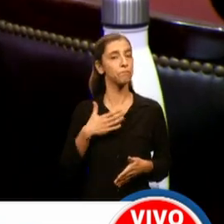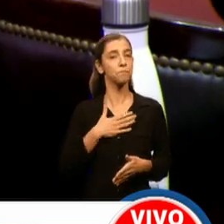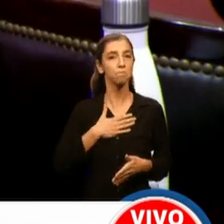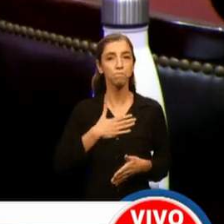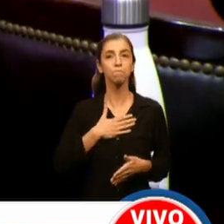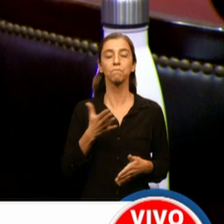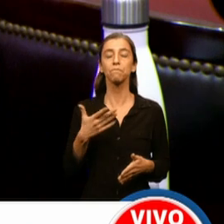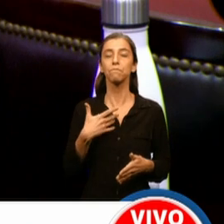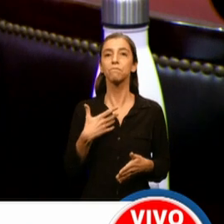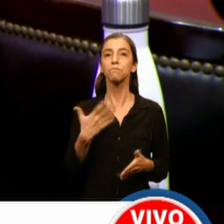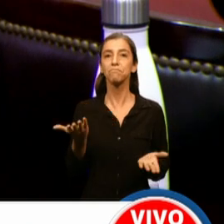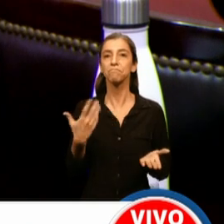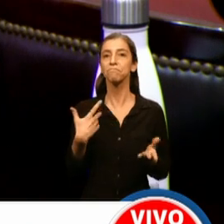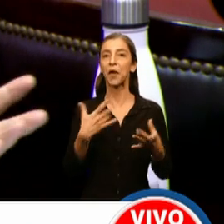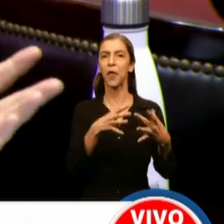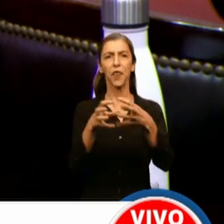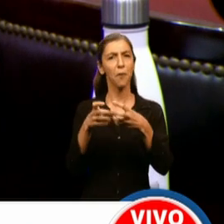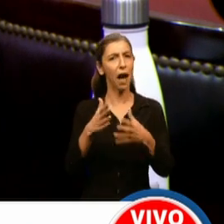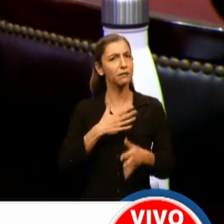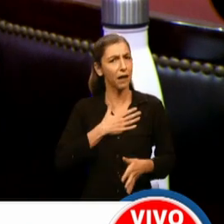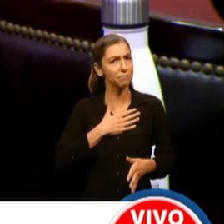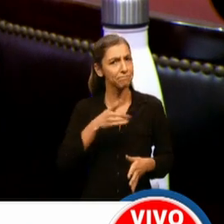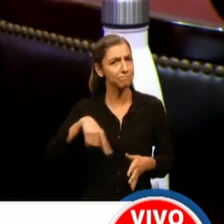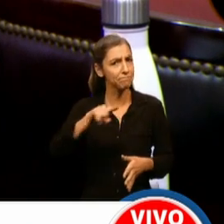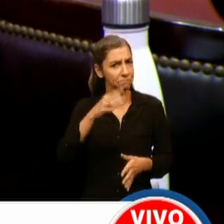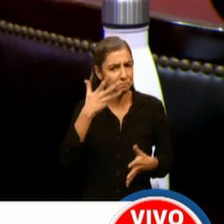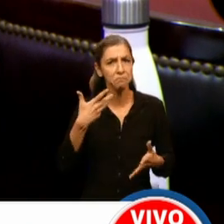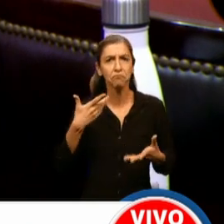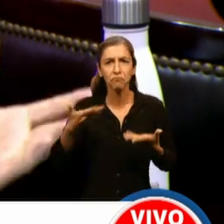apasionan los debates no me preocupa